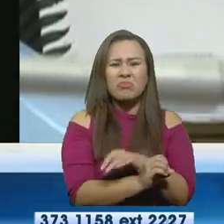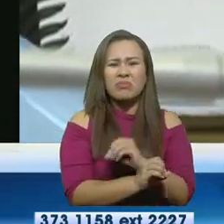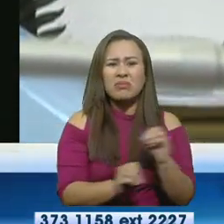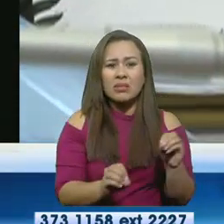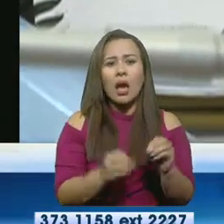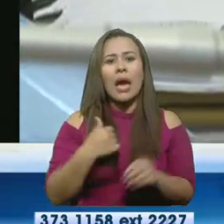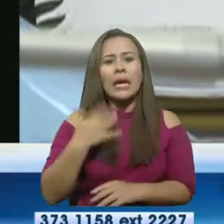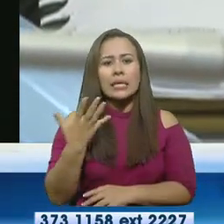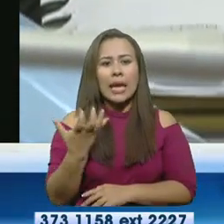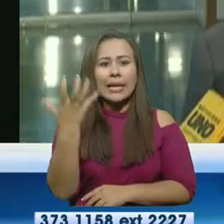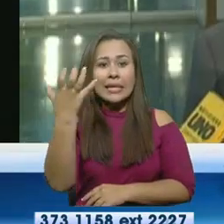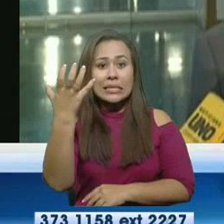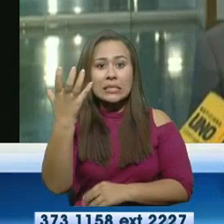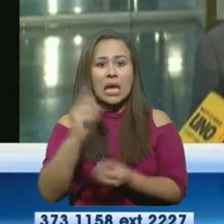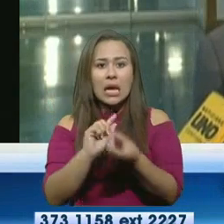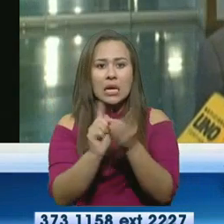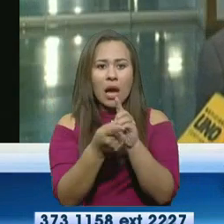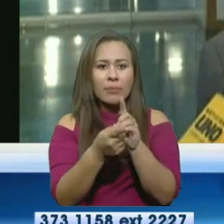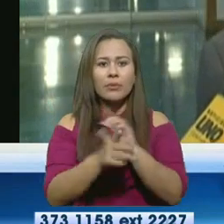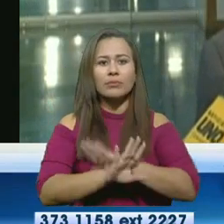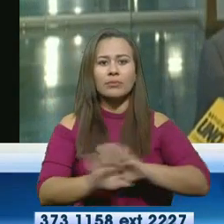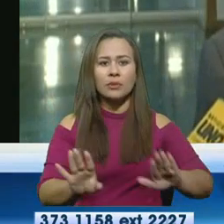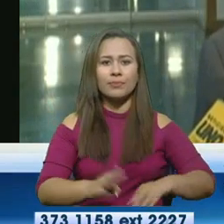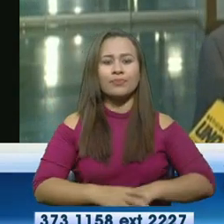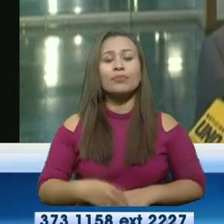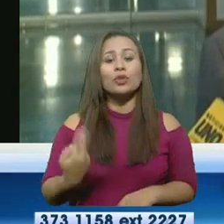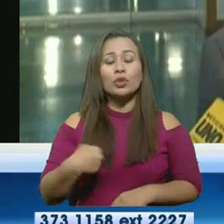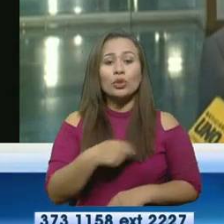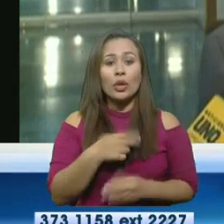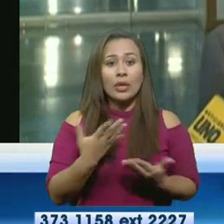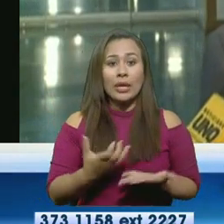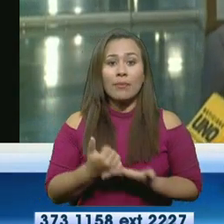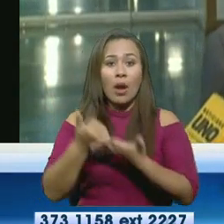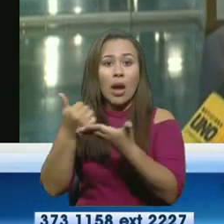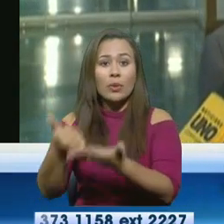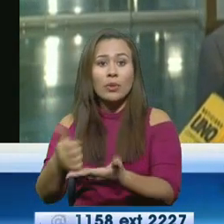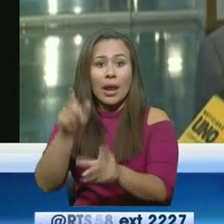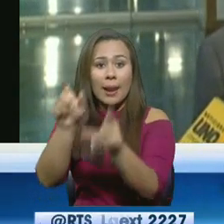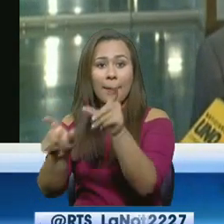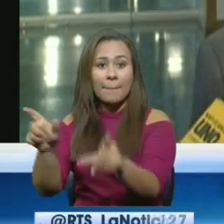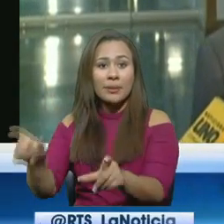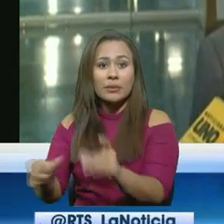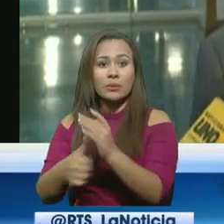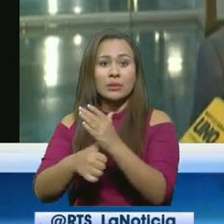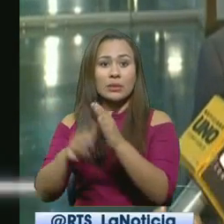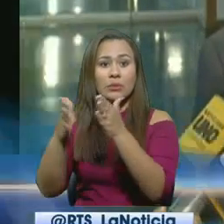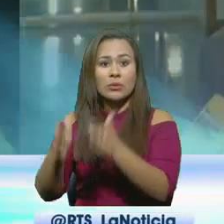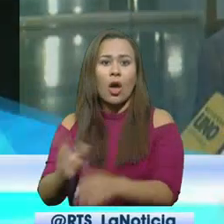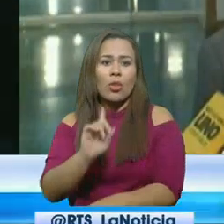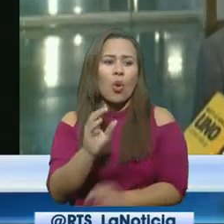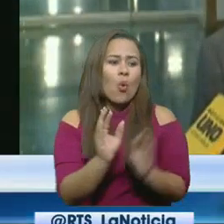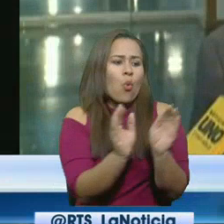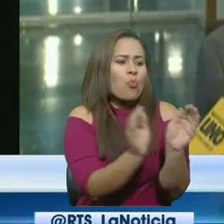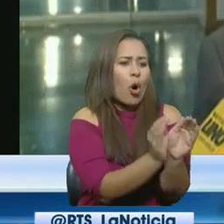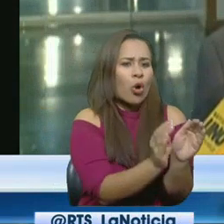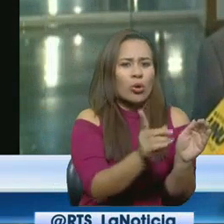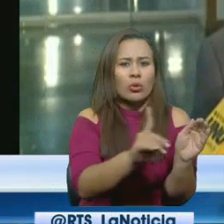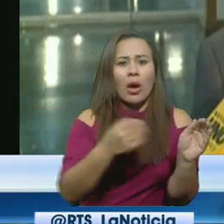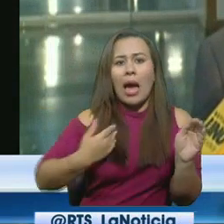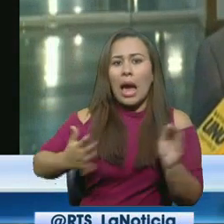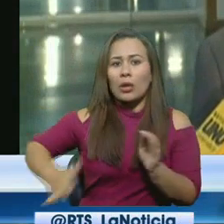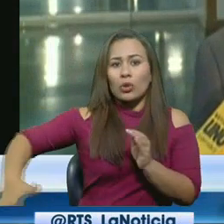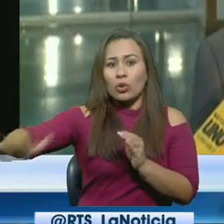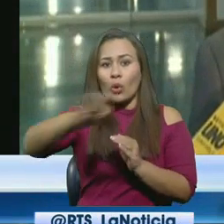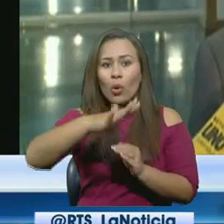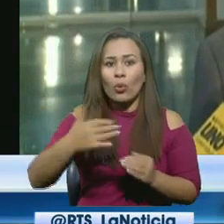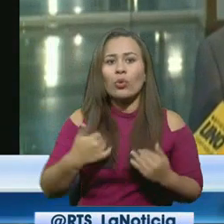cambios fundamentales. A nosotros nos interesa beneficiar, digamos, a la ciudadanía, no a un determinado sector. En ese sentido, no hemos cerrado